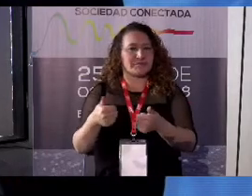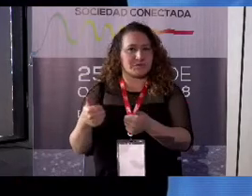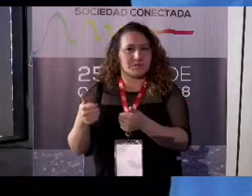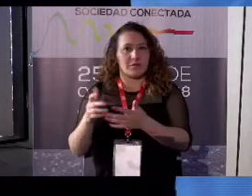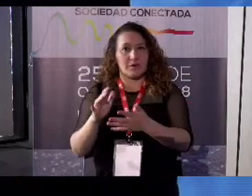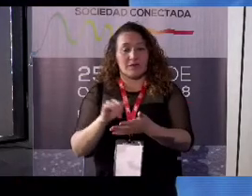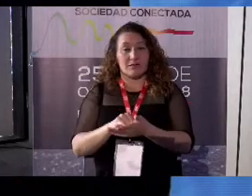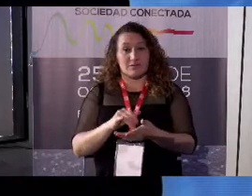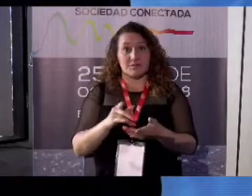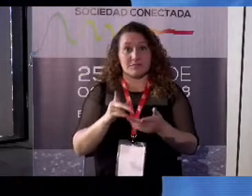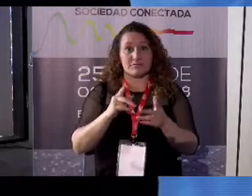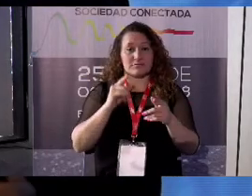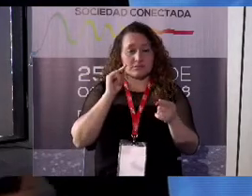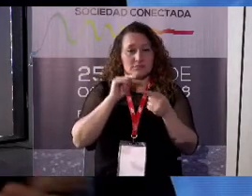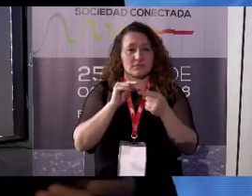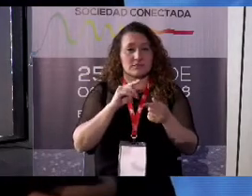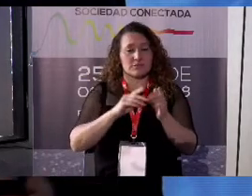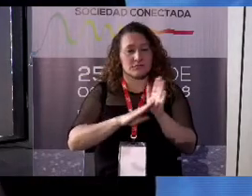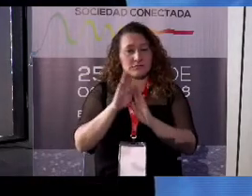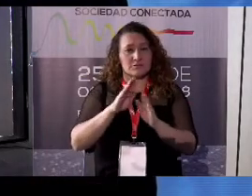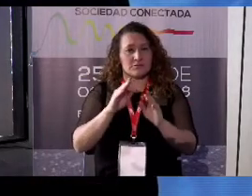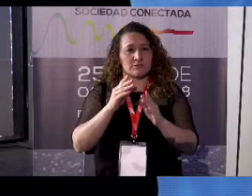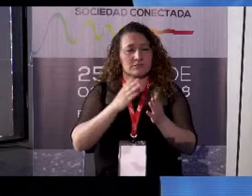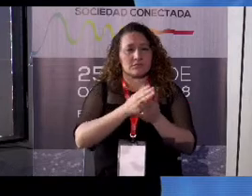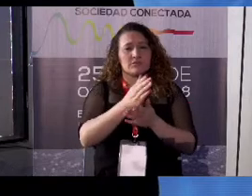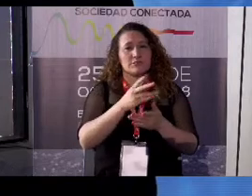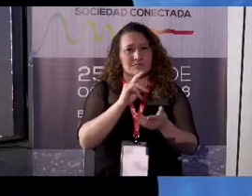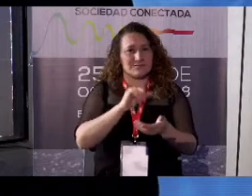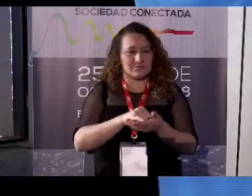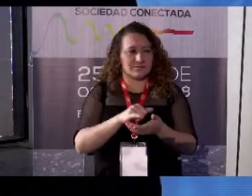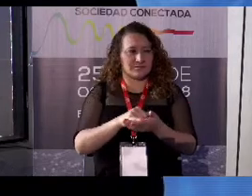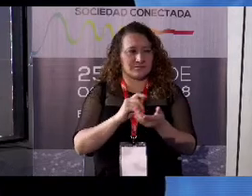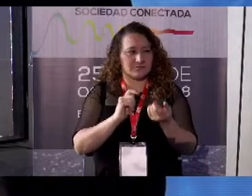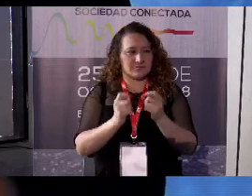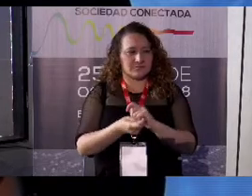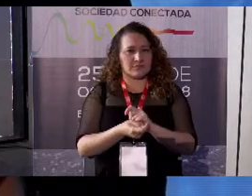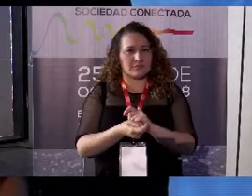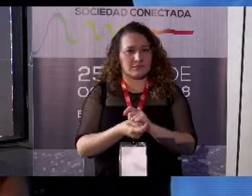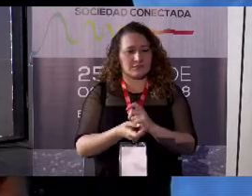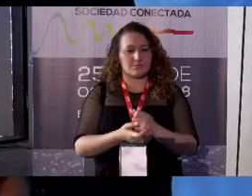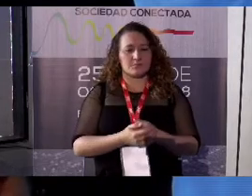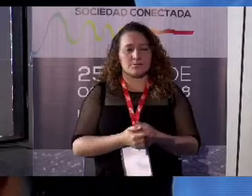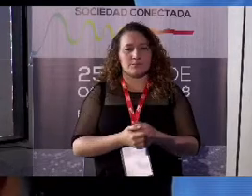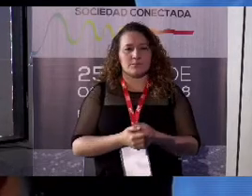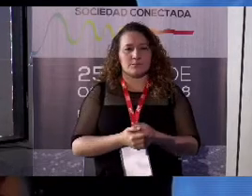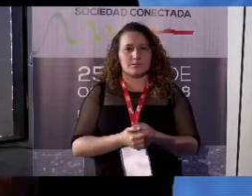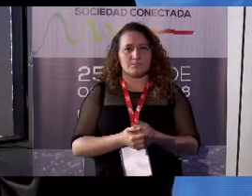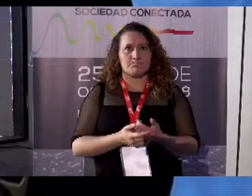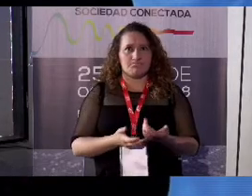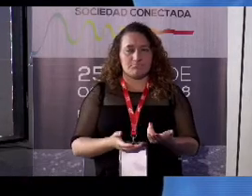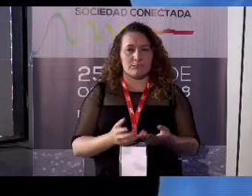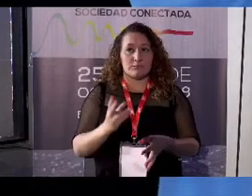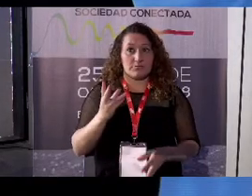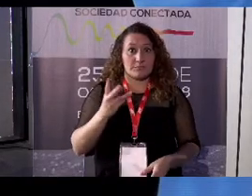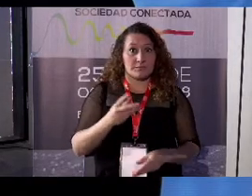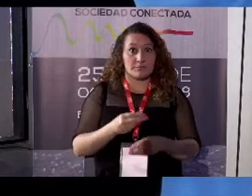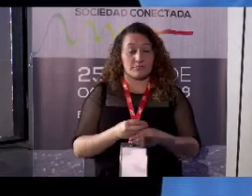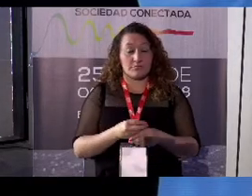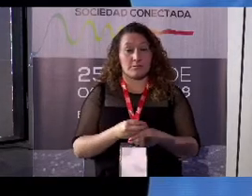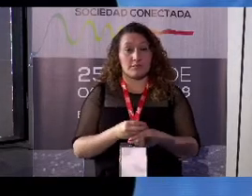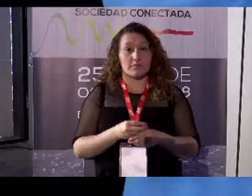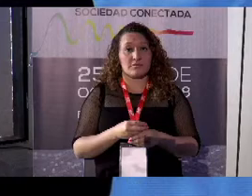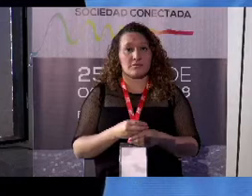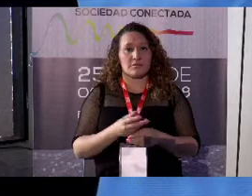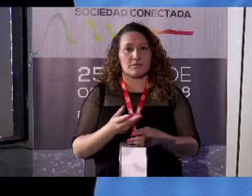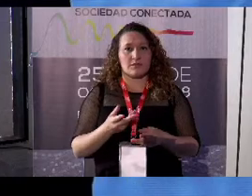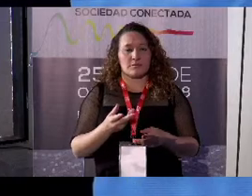objetivos de desarrollo sostenible A diferencia de los odms eh adicionalmente tenemos